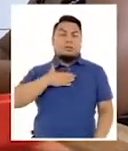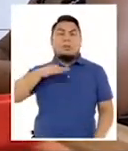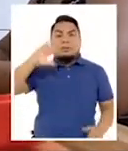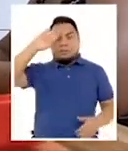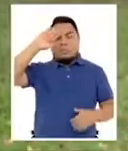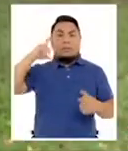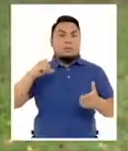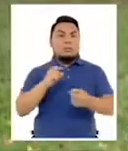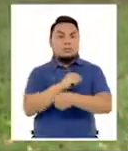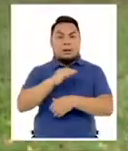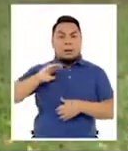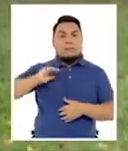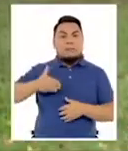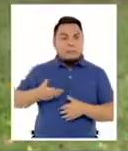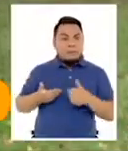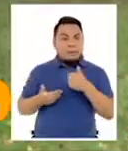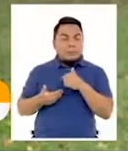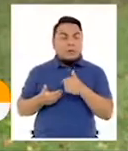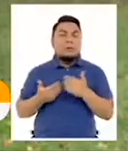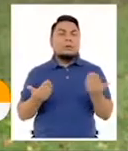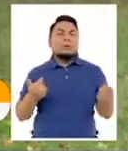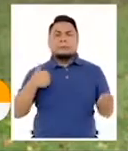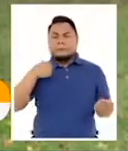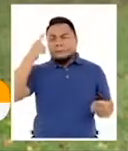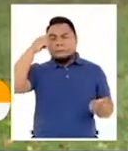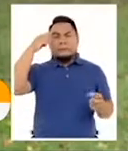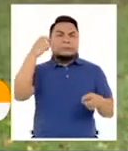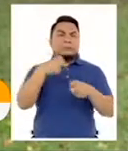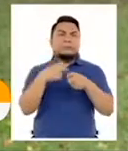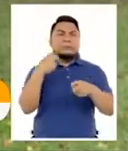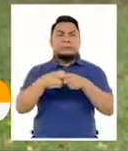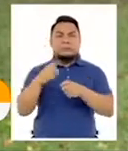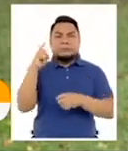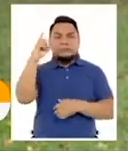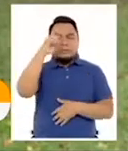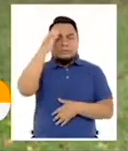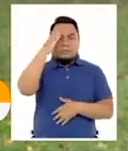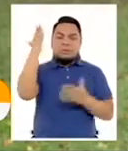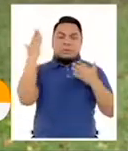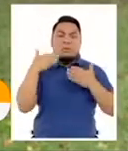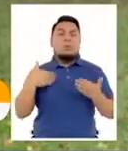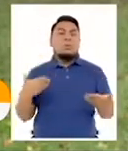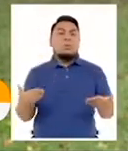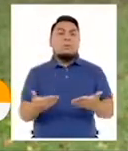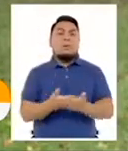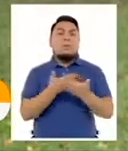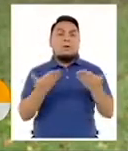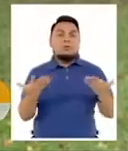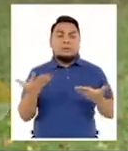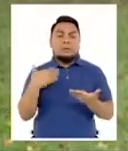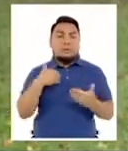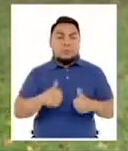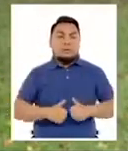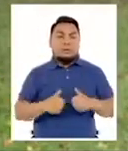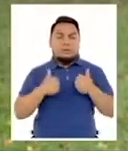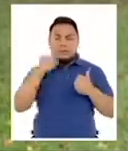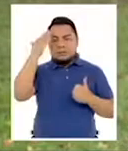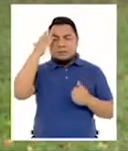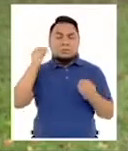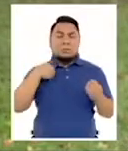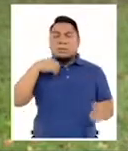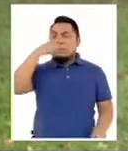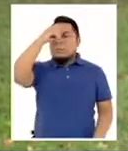de mama. Me ayudaron mucho a poder afrontar estas cosas nuevas en mi vida, a saber, porque yo